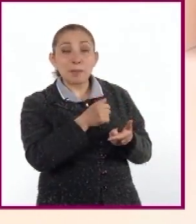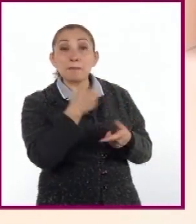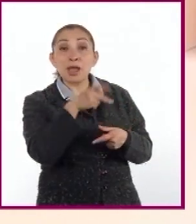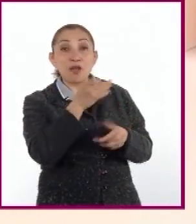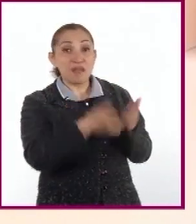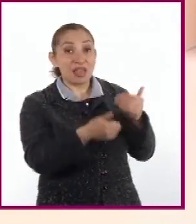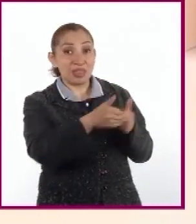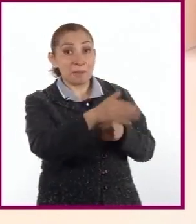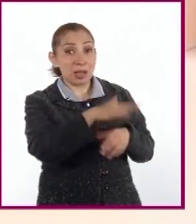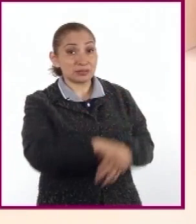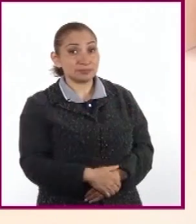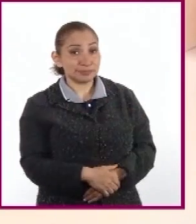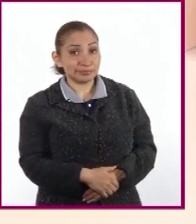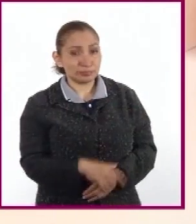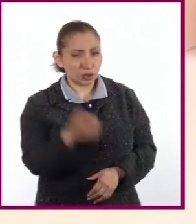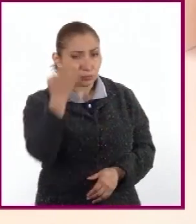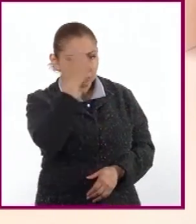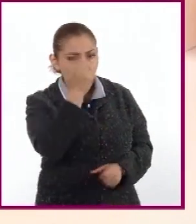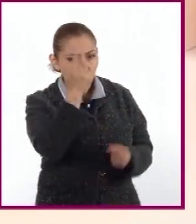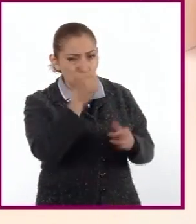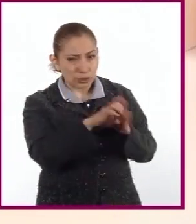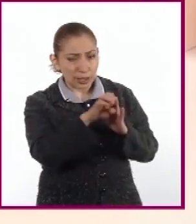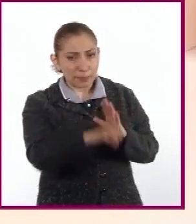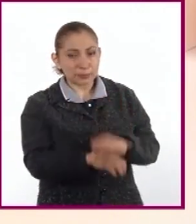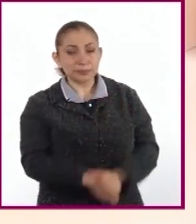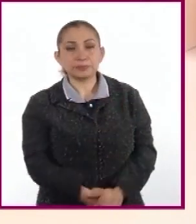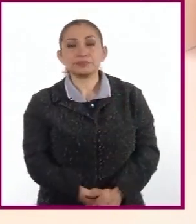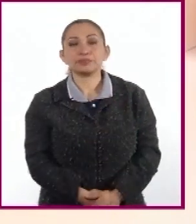camino por recorrer. Analicemos algunos ejemplos